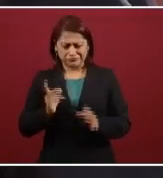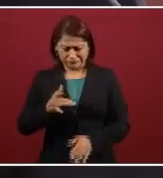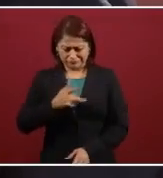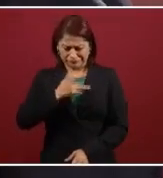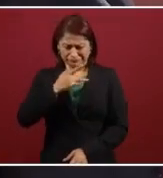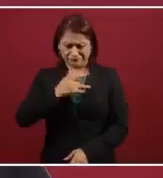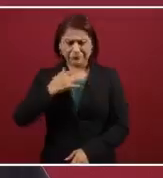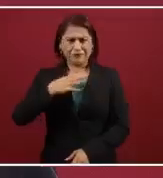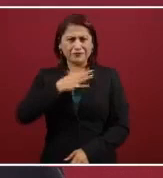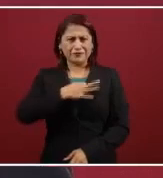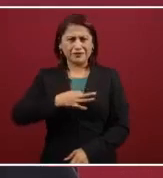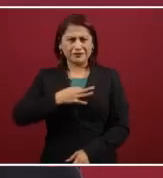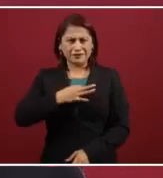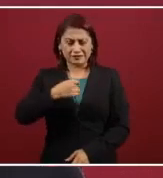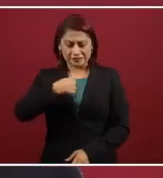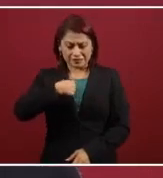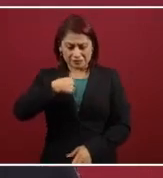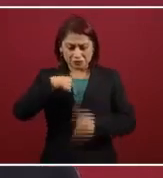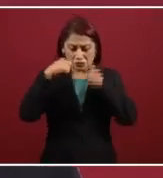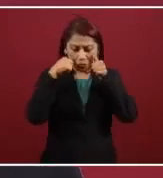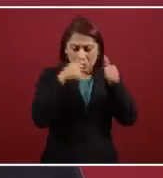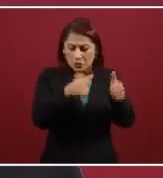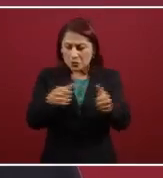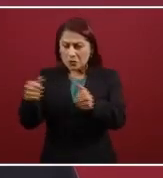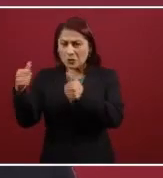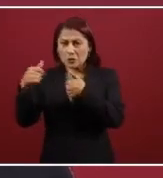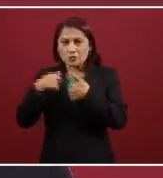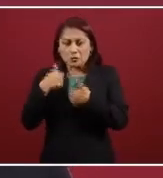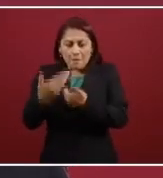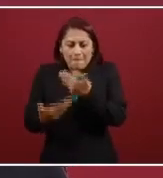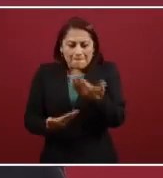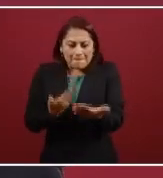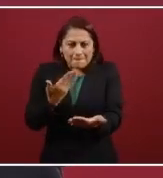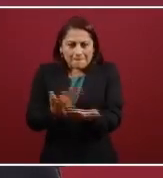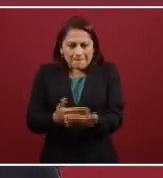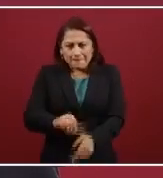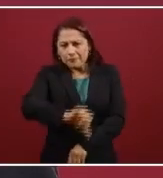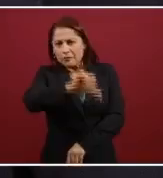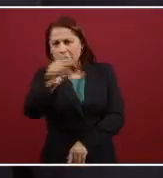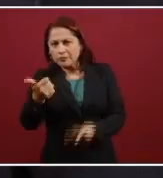dicha enorme el poder servir a los demás.